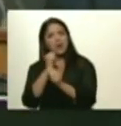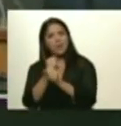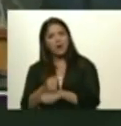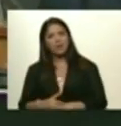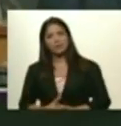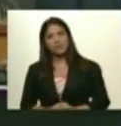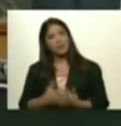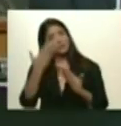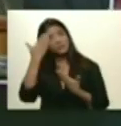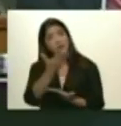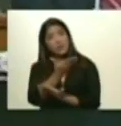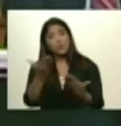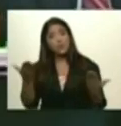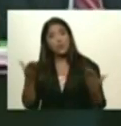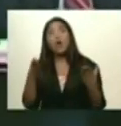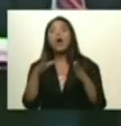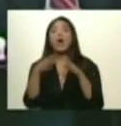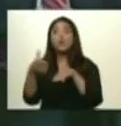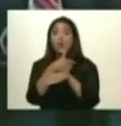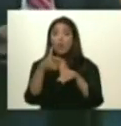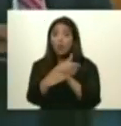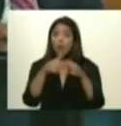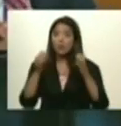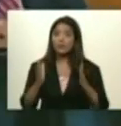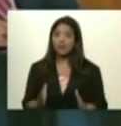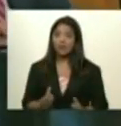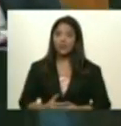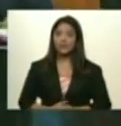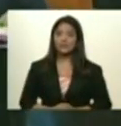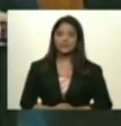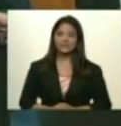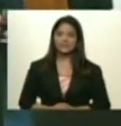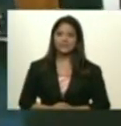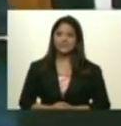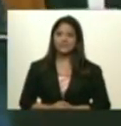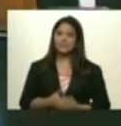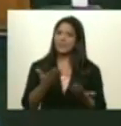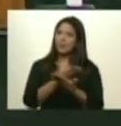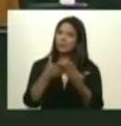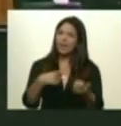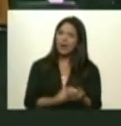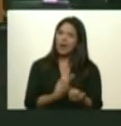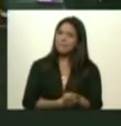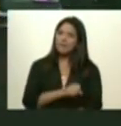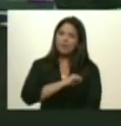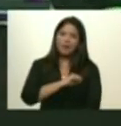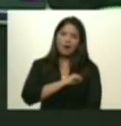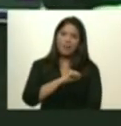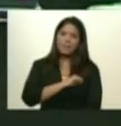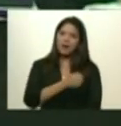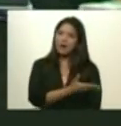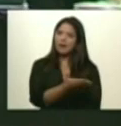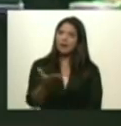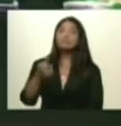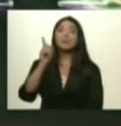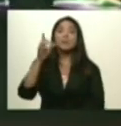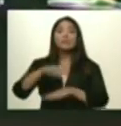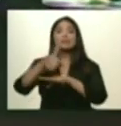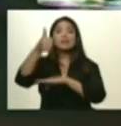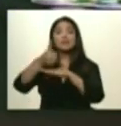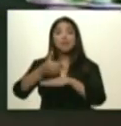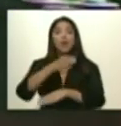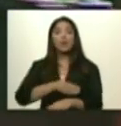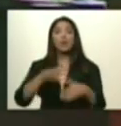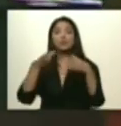Un saludo bueno a todos los gobernadores, gobernadoras, queridos hermanos, camaradas, a la directiva del